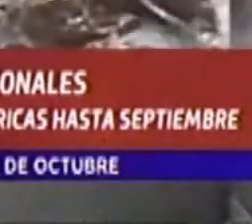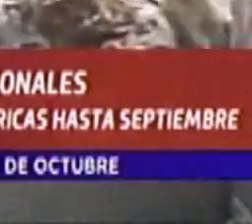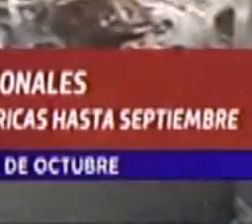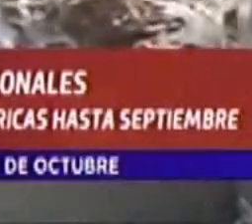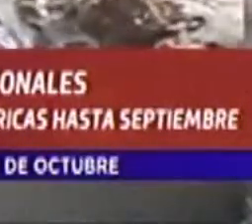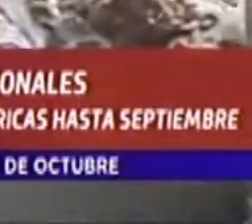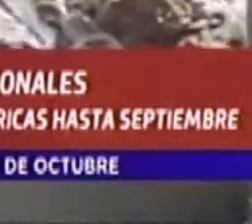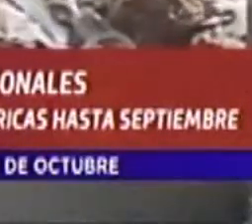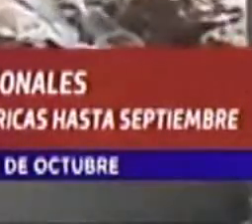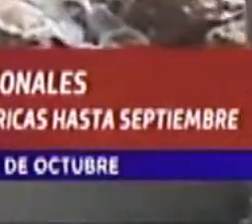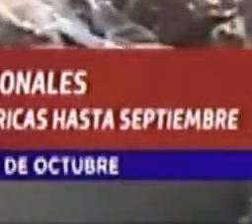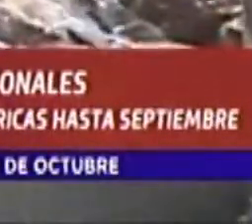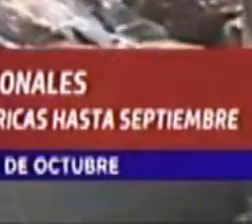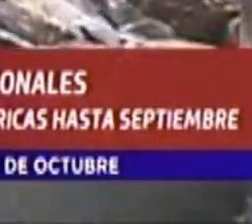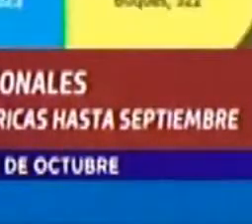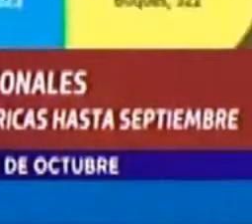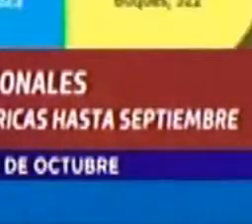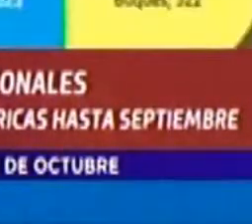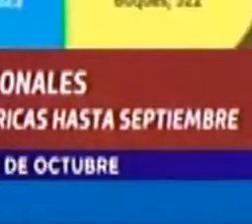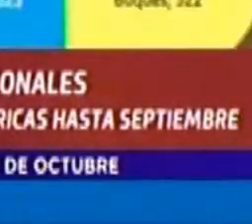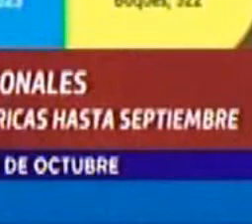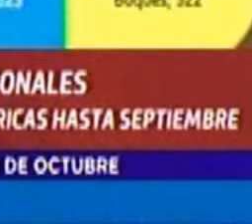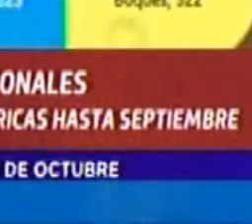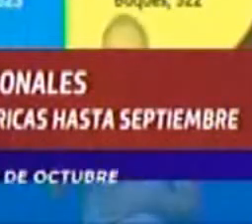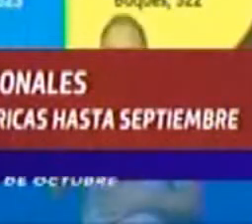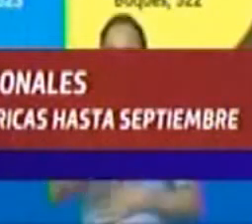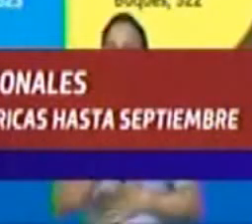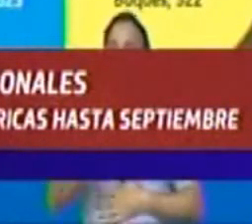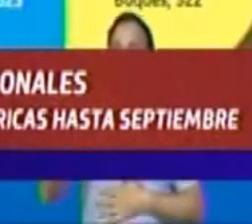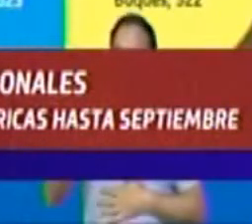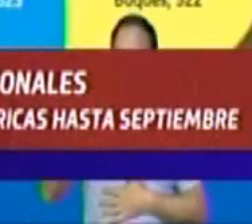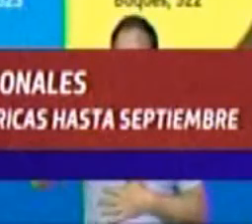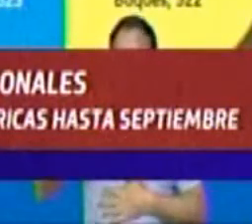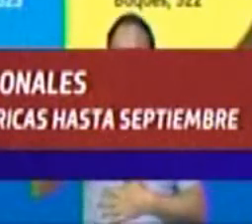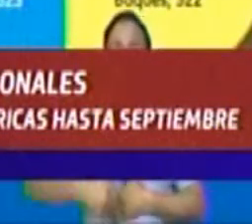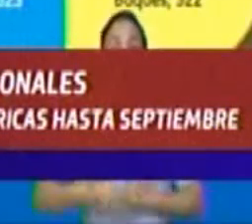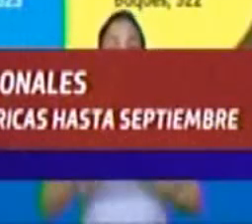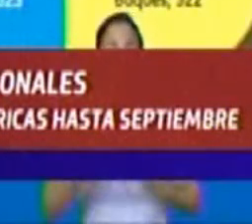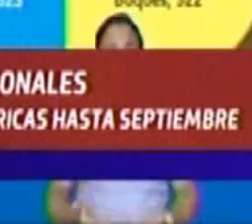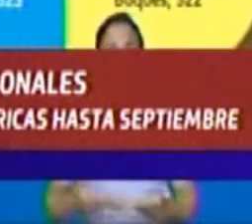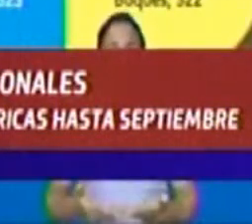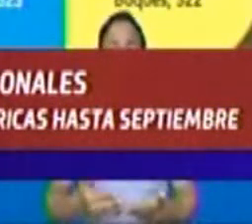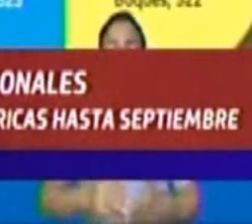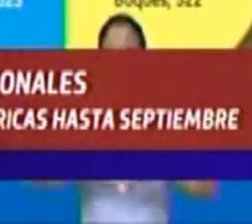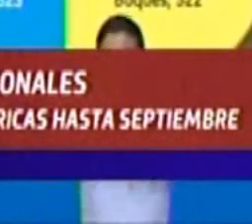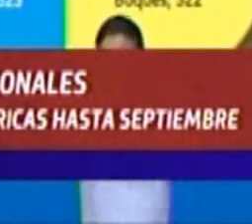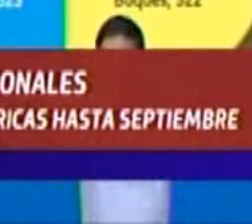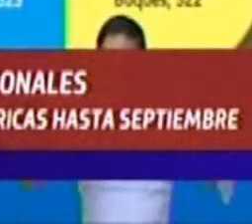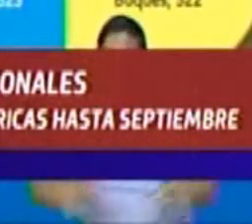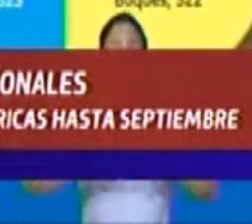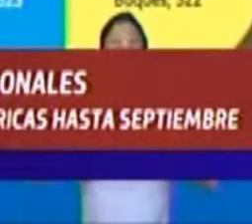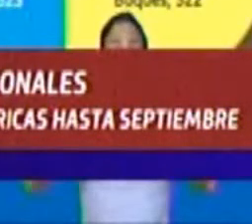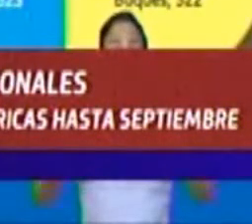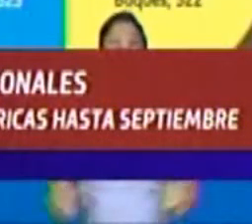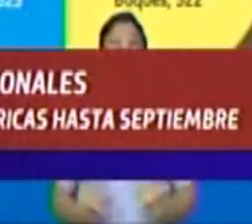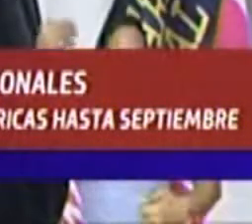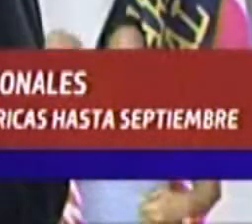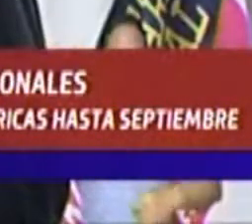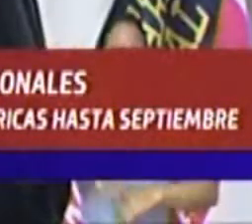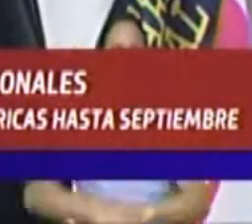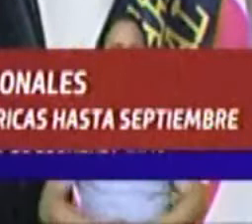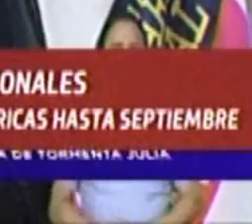toneladas métricas, lo que representa un crecimiento del 2% de acuerdo con un informe de la empresa portuaria